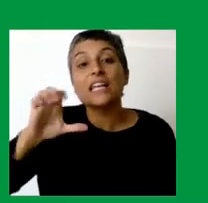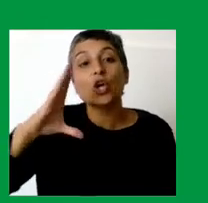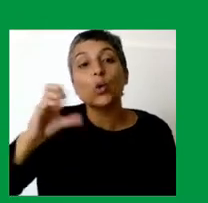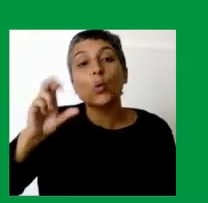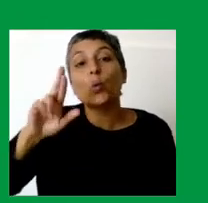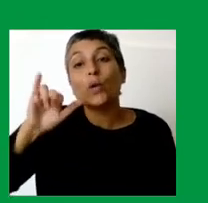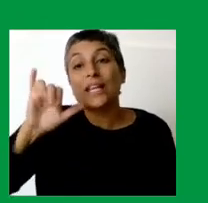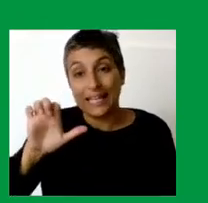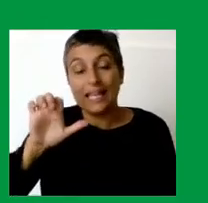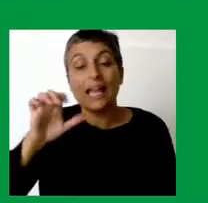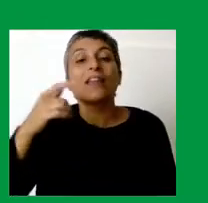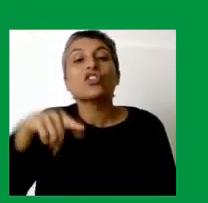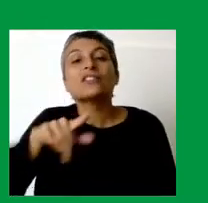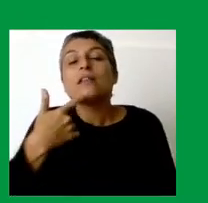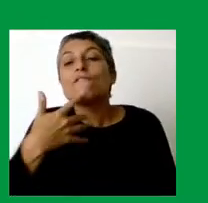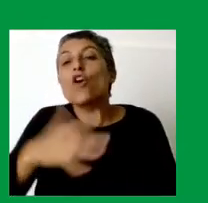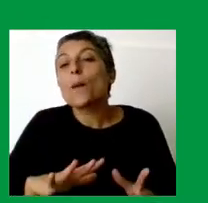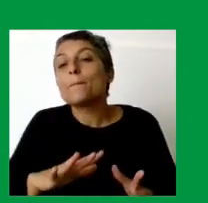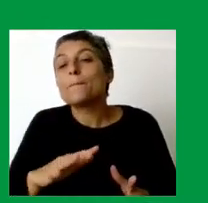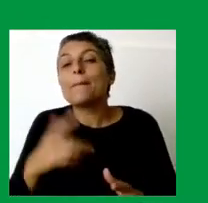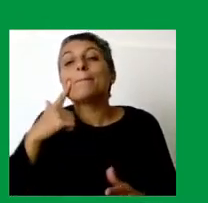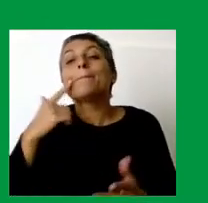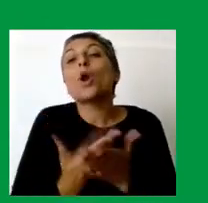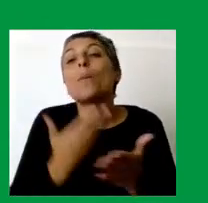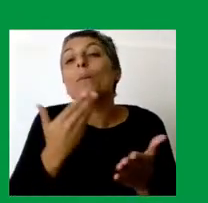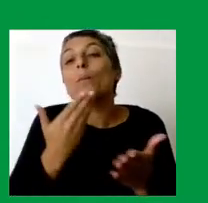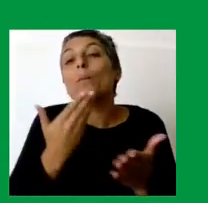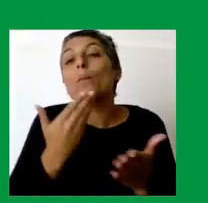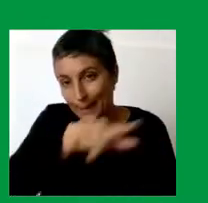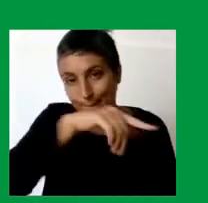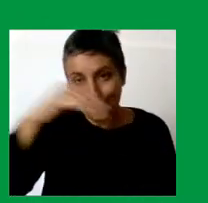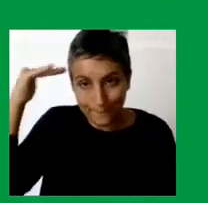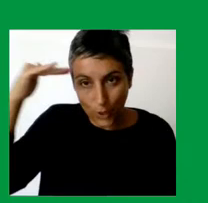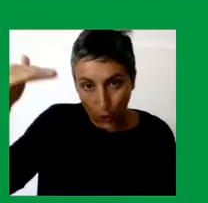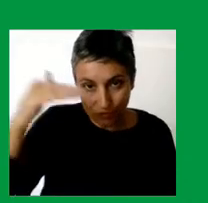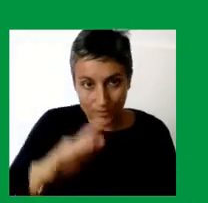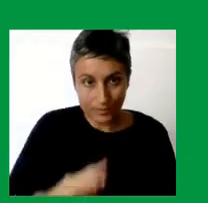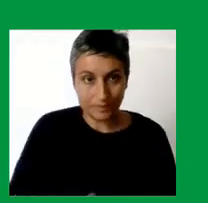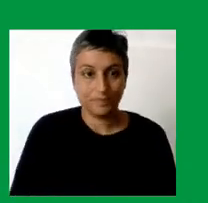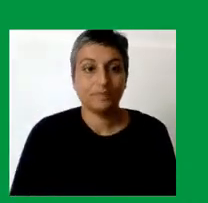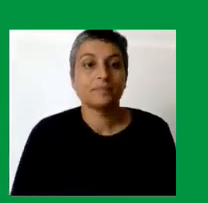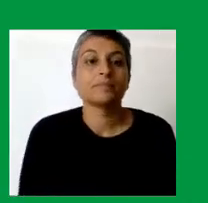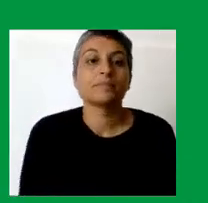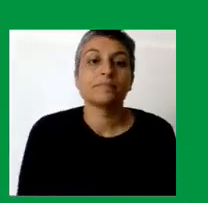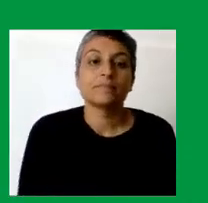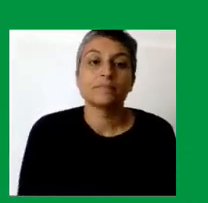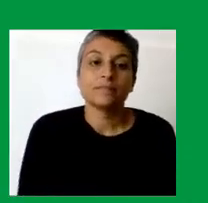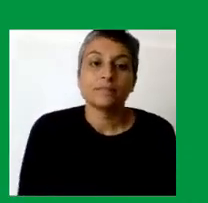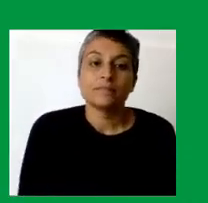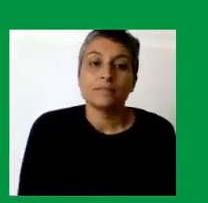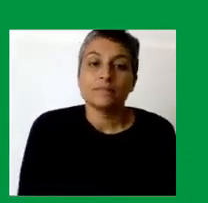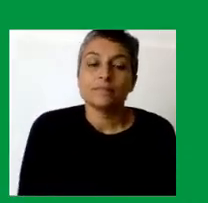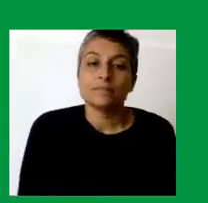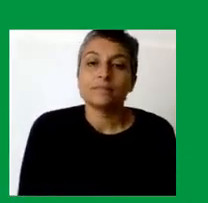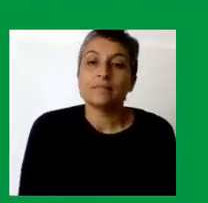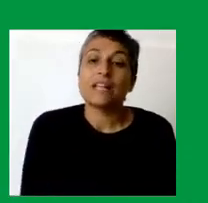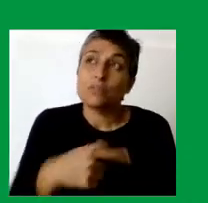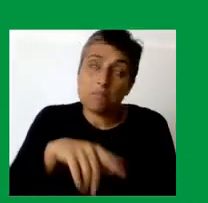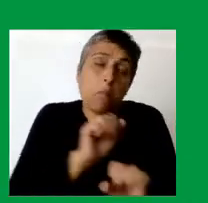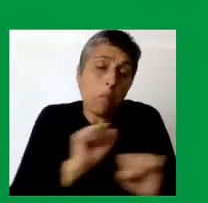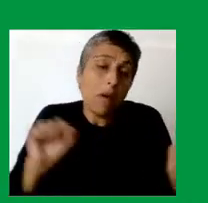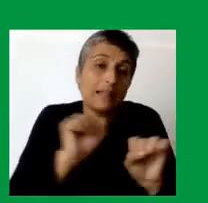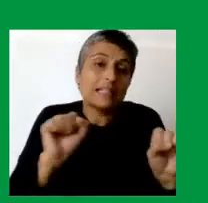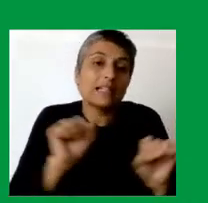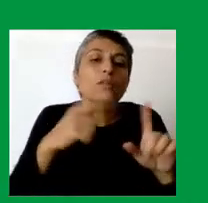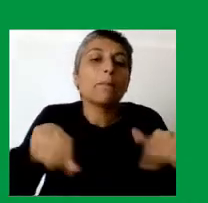para docentes que hago desde el portal, que hice desde el portal. Pero los docentes después, a su vez, pueden hacer otras cosas con sus estudiantes. Pero